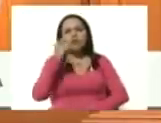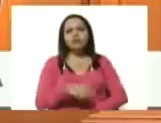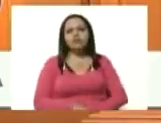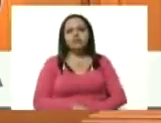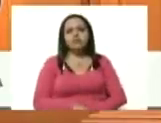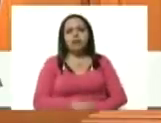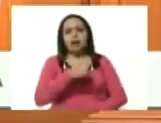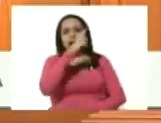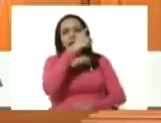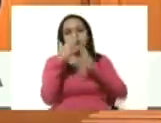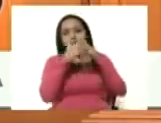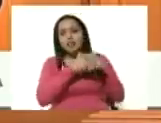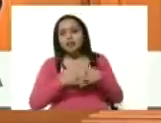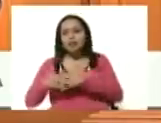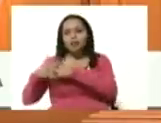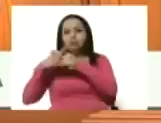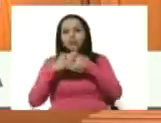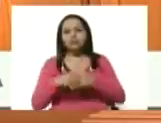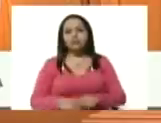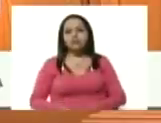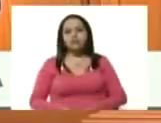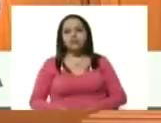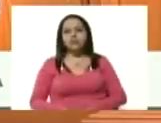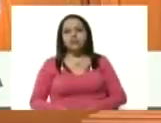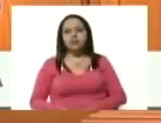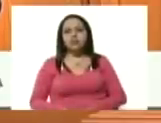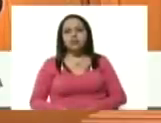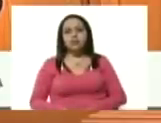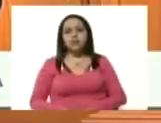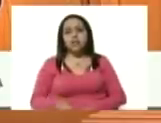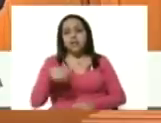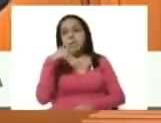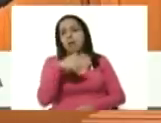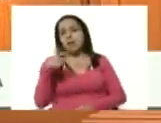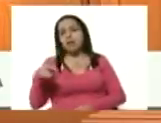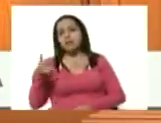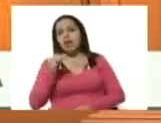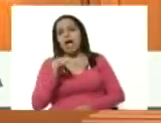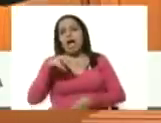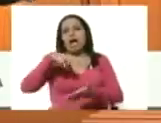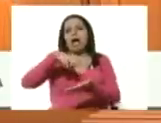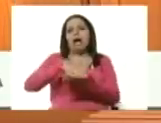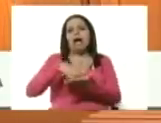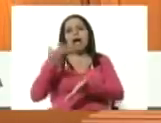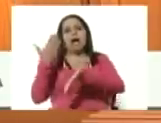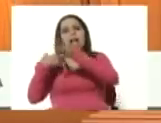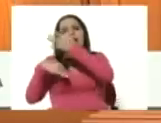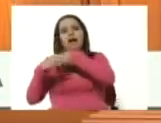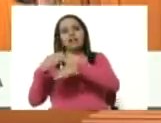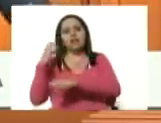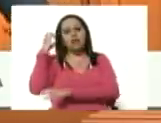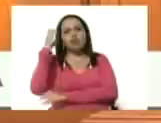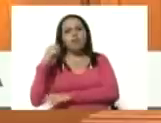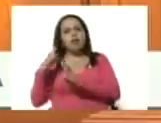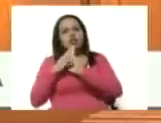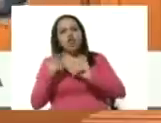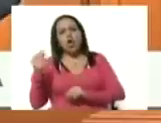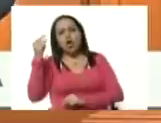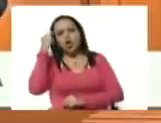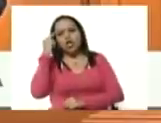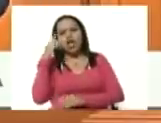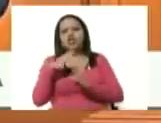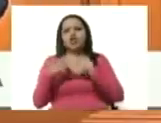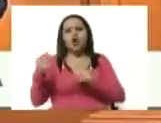imperio estadounidense y los restos coloniales del antiguo imperio europeo. Todos los días